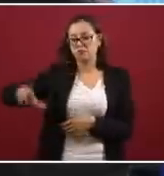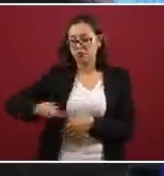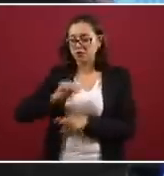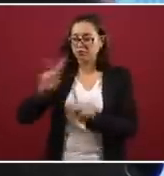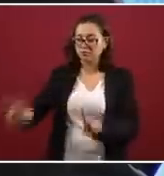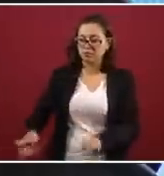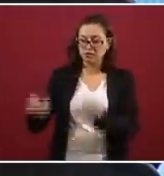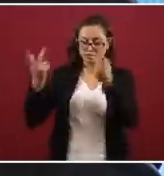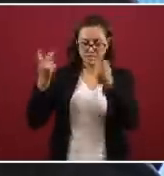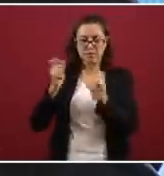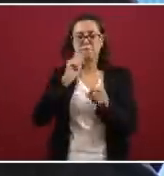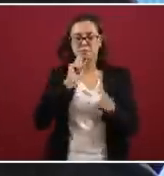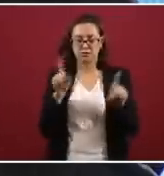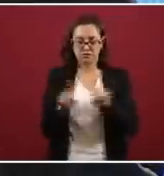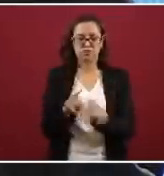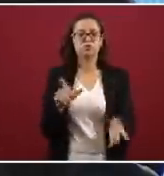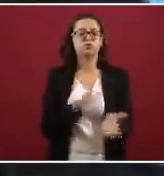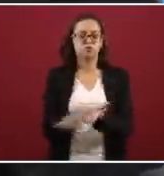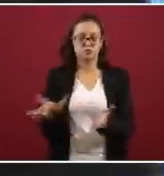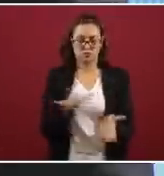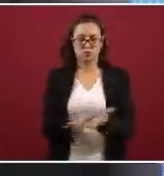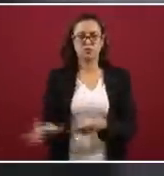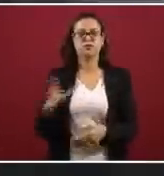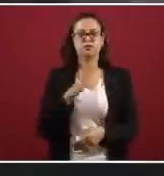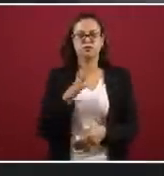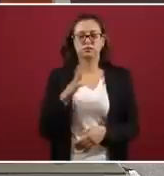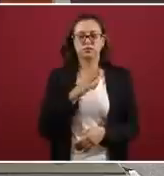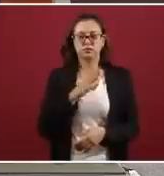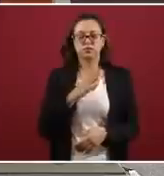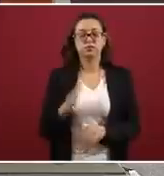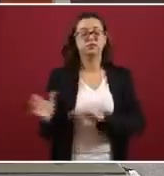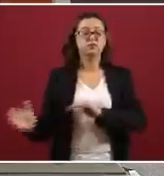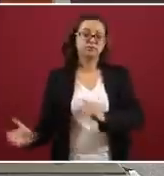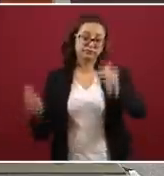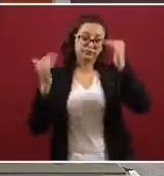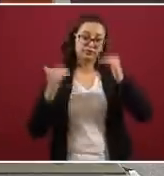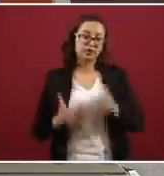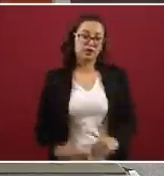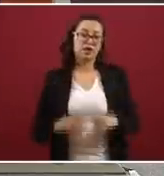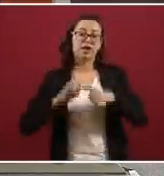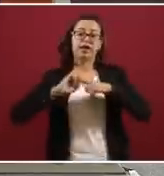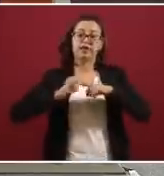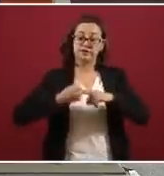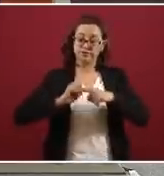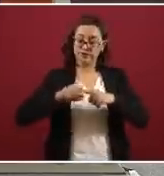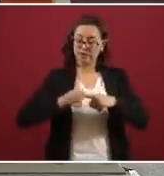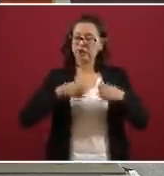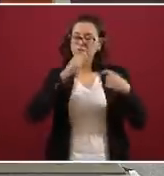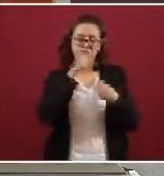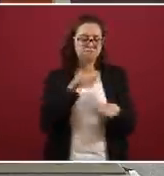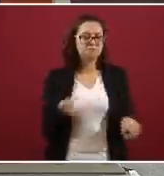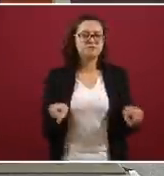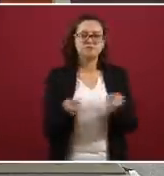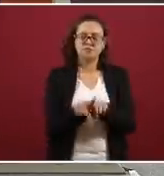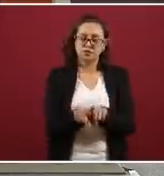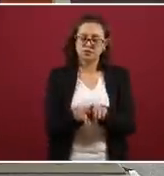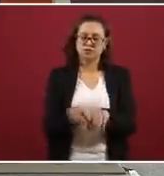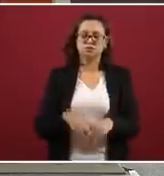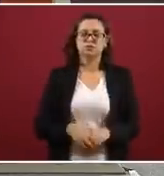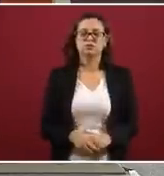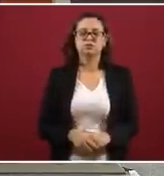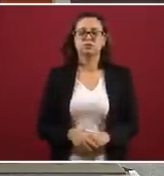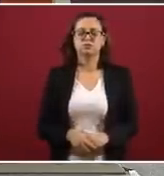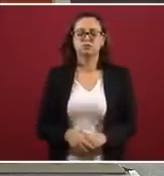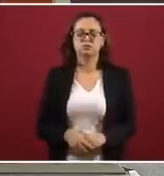comercialización. En el caso del frijol ocurre, señor presidente, algo semejante. Salimos